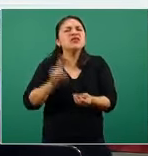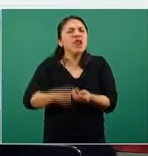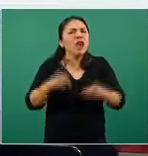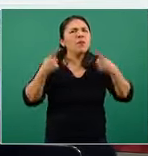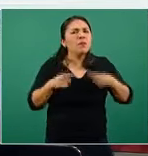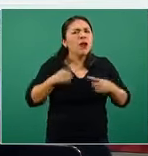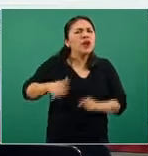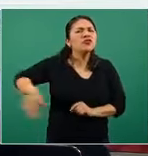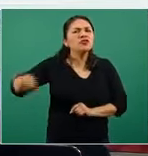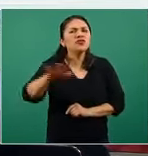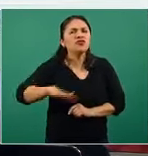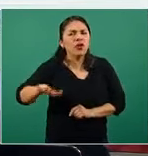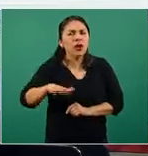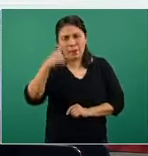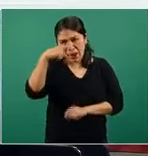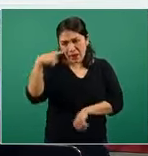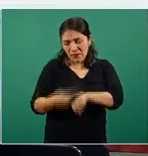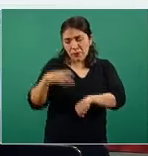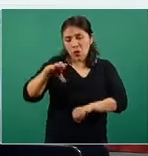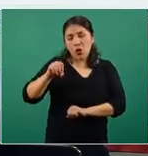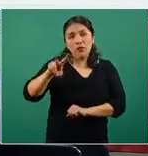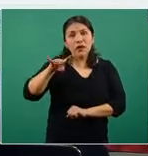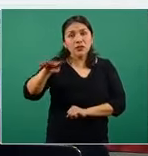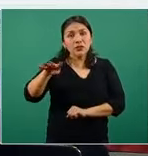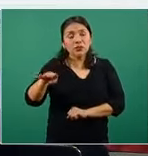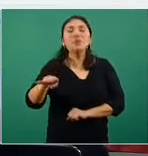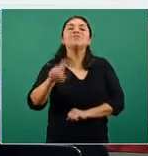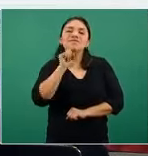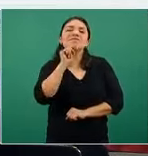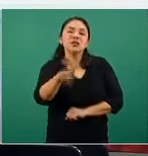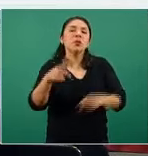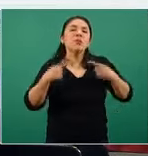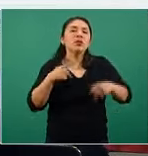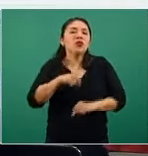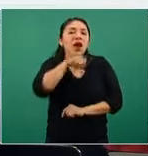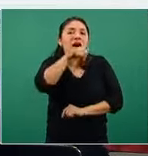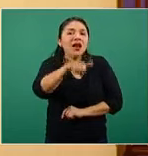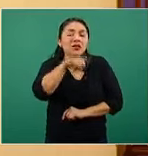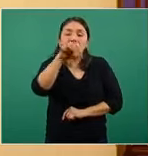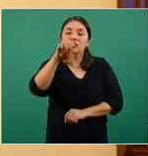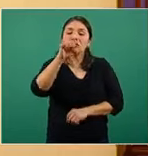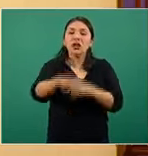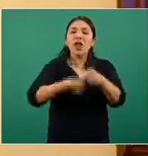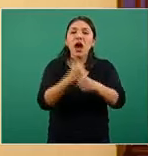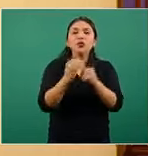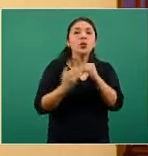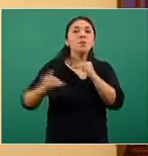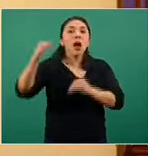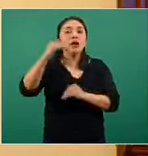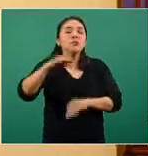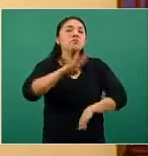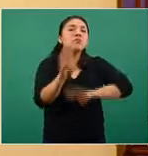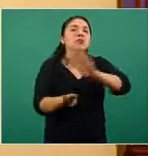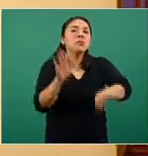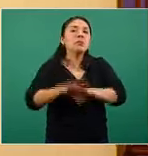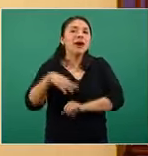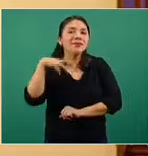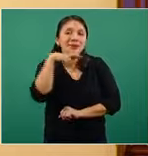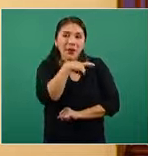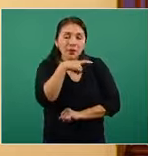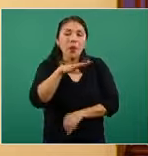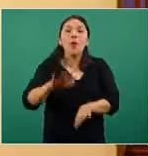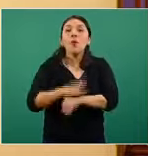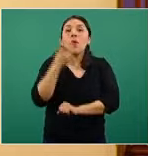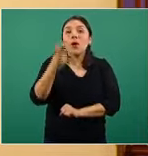mortalidad y letalidad del COVID-19? Las personas adultas mayores de 60 años o más. Por eso este criterio es,